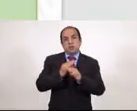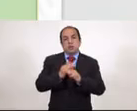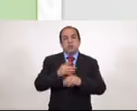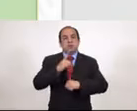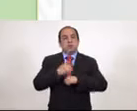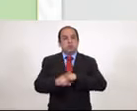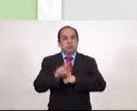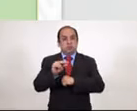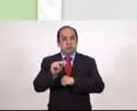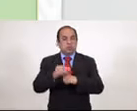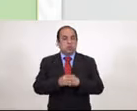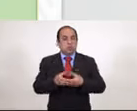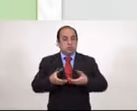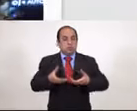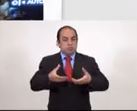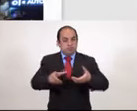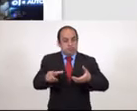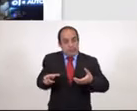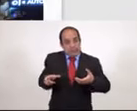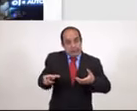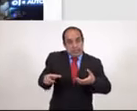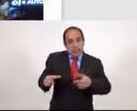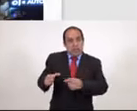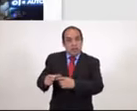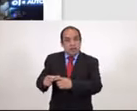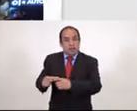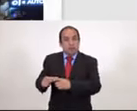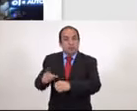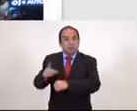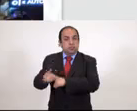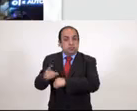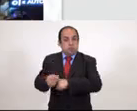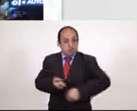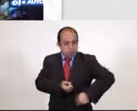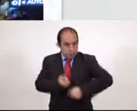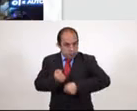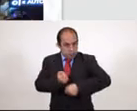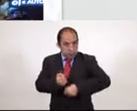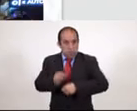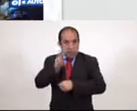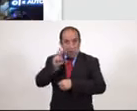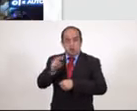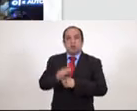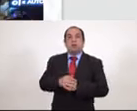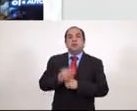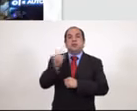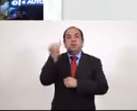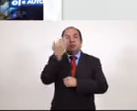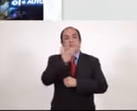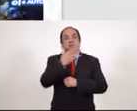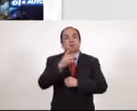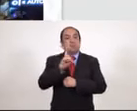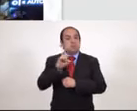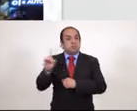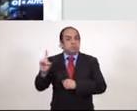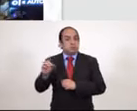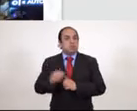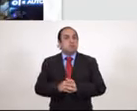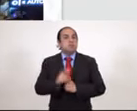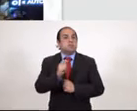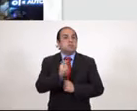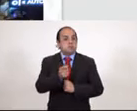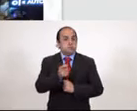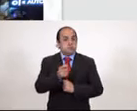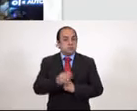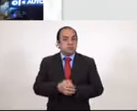se ve en la fotografía de abajo del lado derecho, muchas gracias, en la fotografía de abajo, es